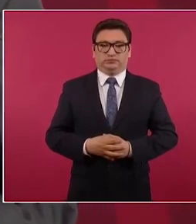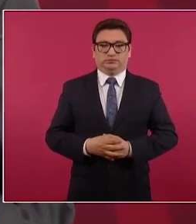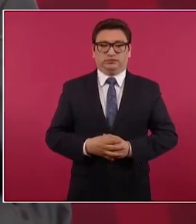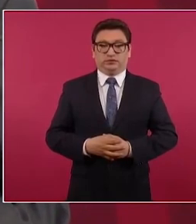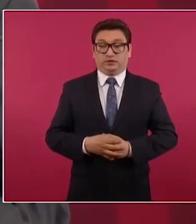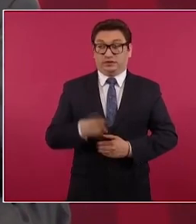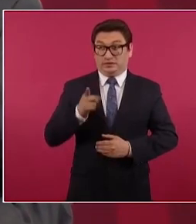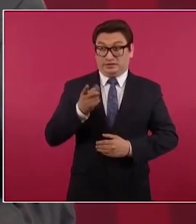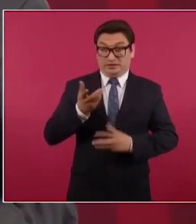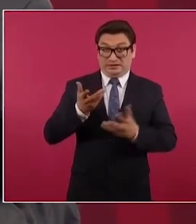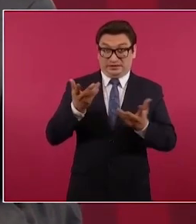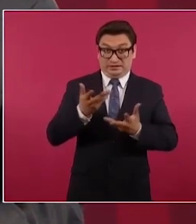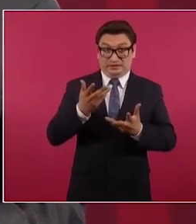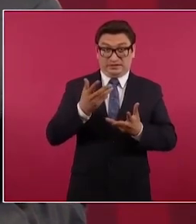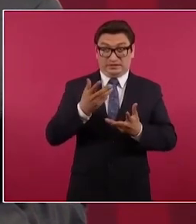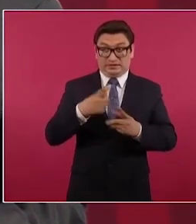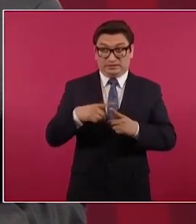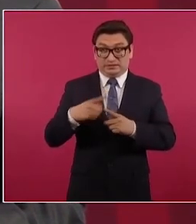reprobable